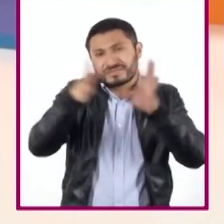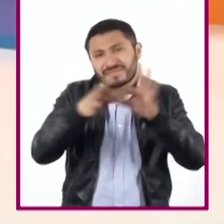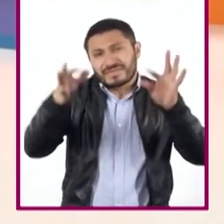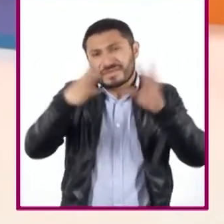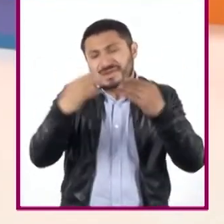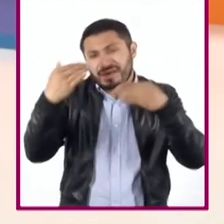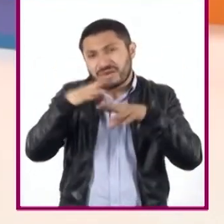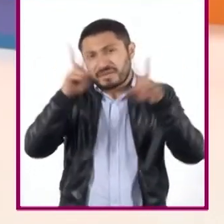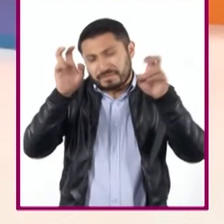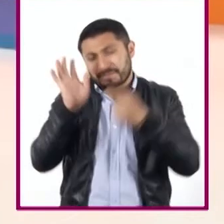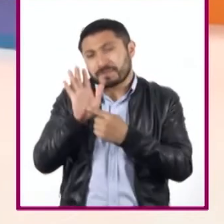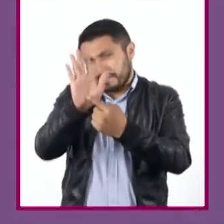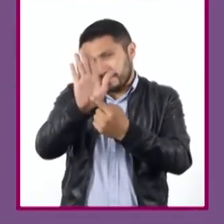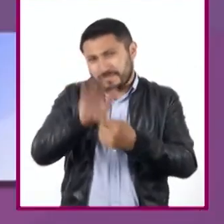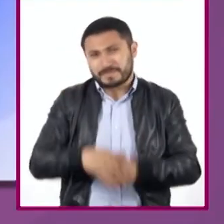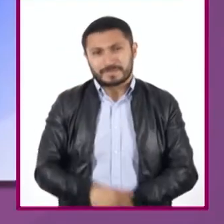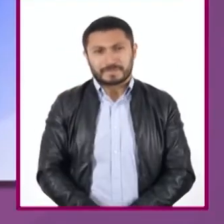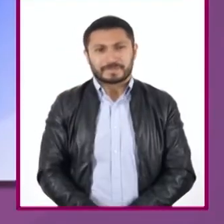al respecto.